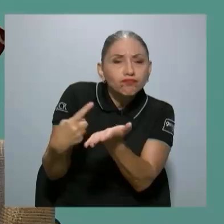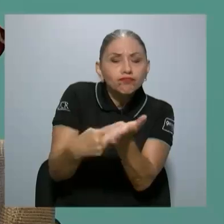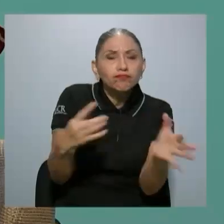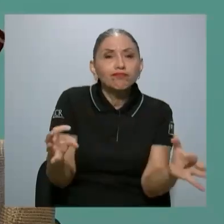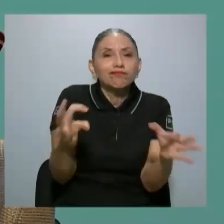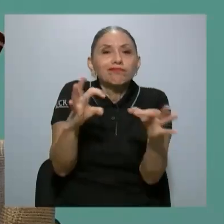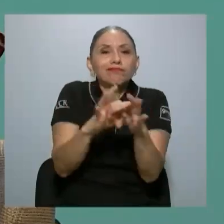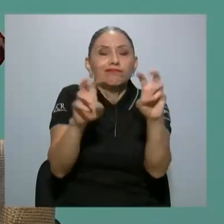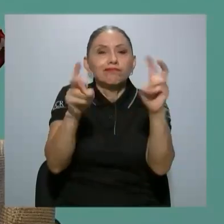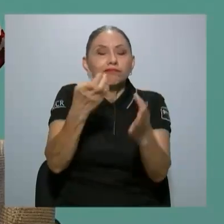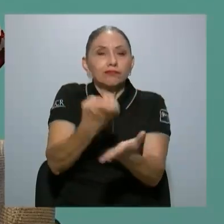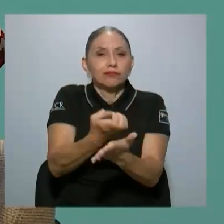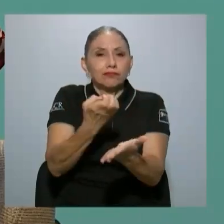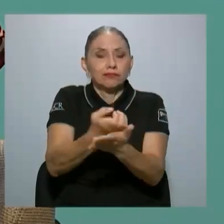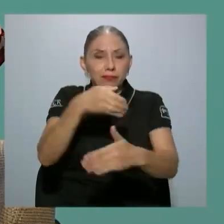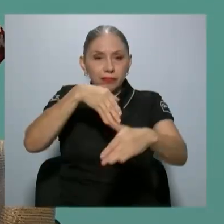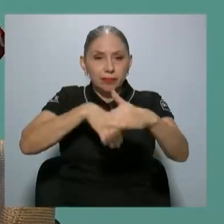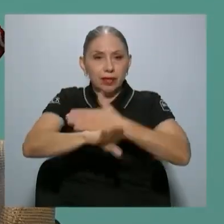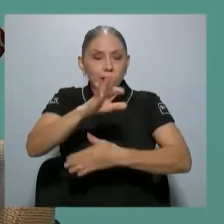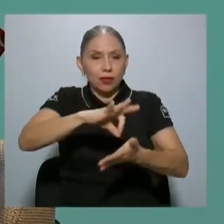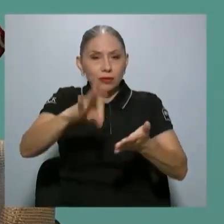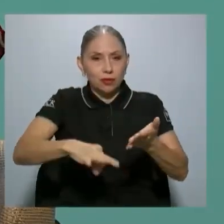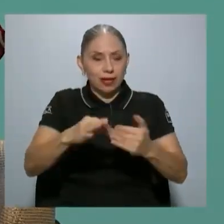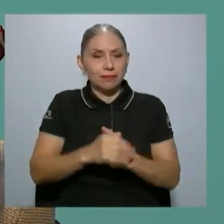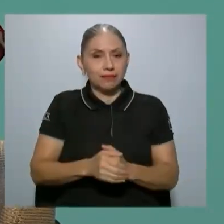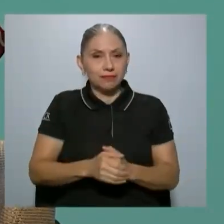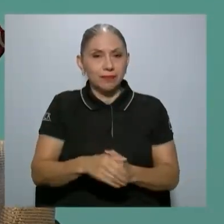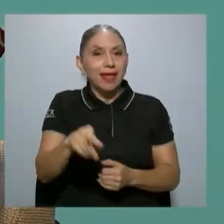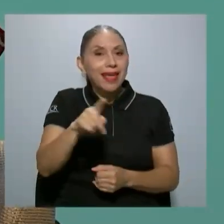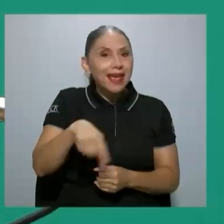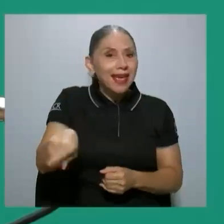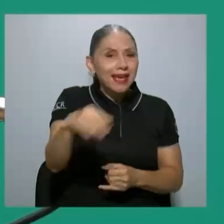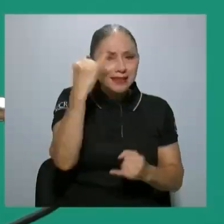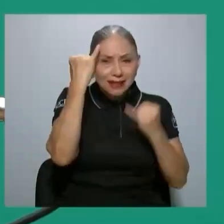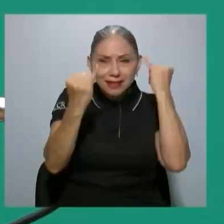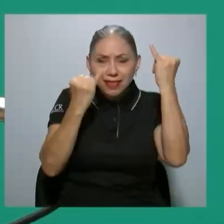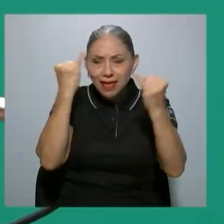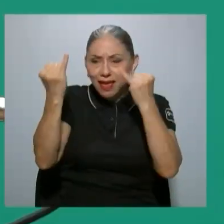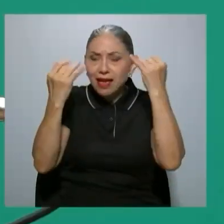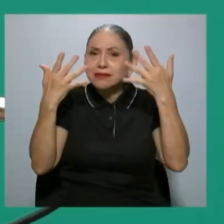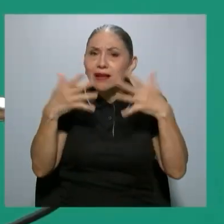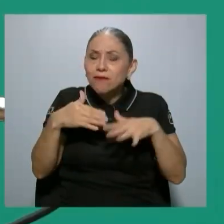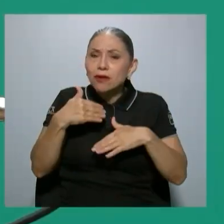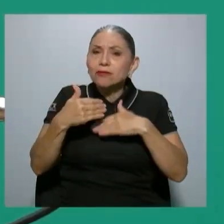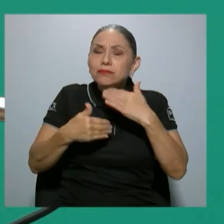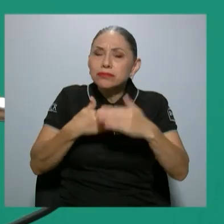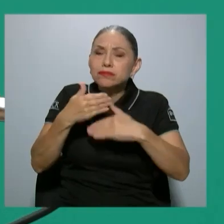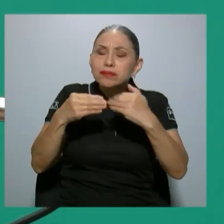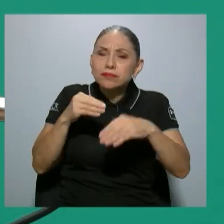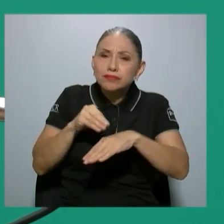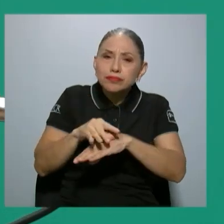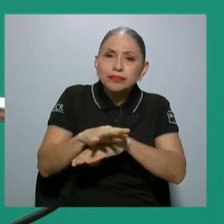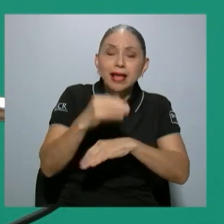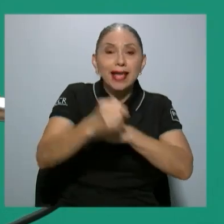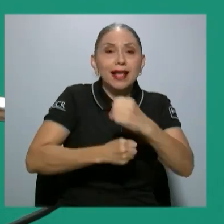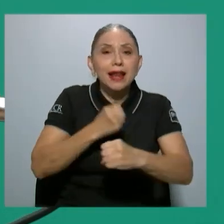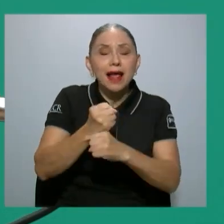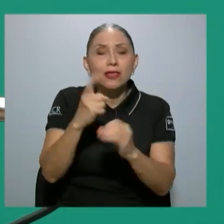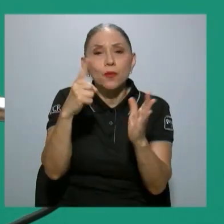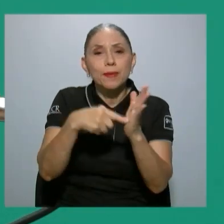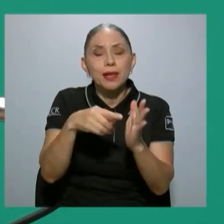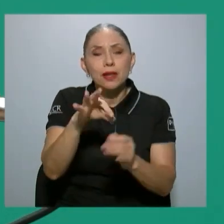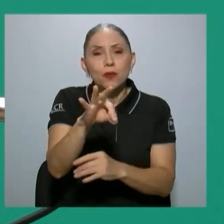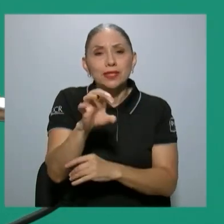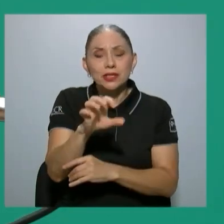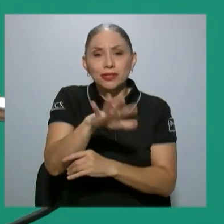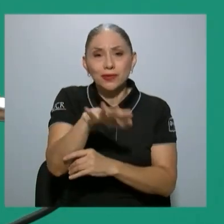de la escuela. Y esas ideas fueron calando. Para el año 1955,